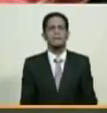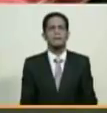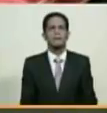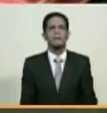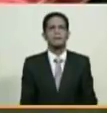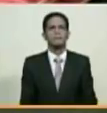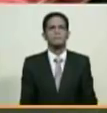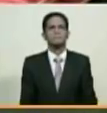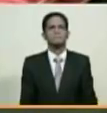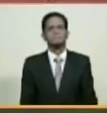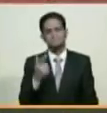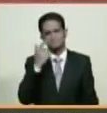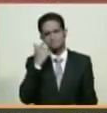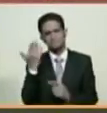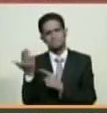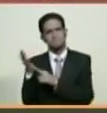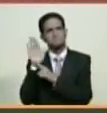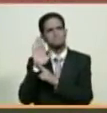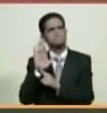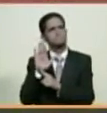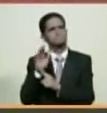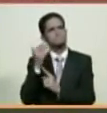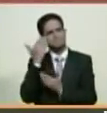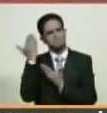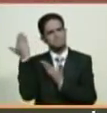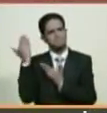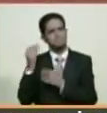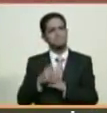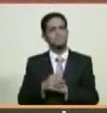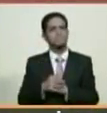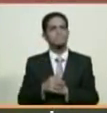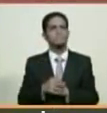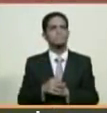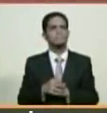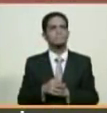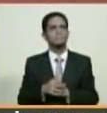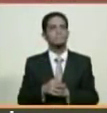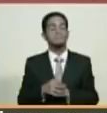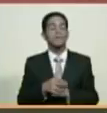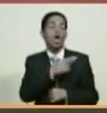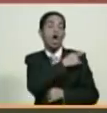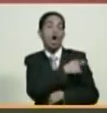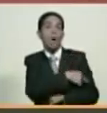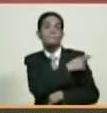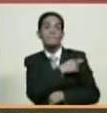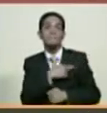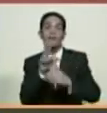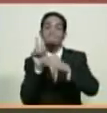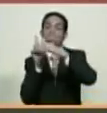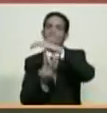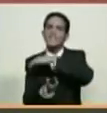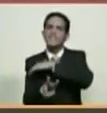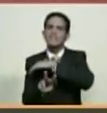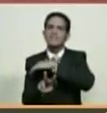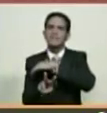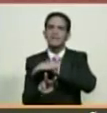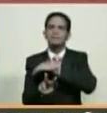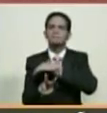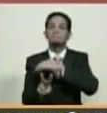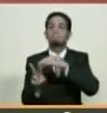viajan, mira, el 15% de todas las consultas del Hospital del Vigía, porque es gratuito, porque es moderno, porque reciben un buen